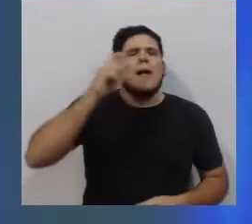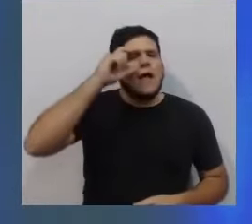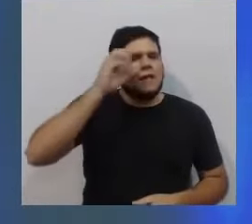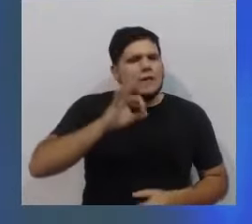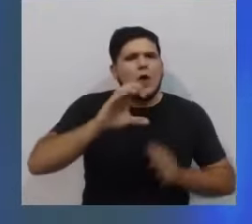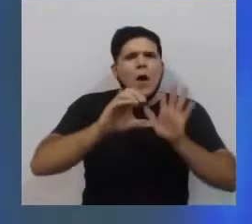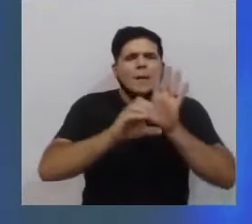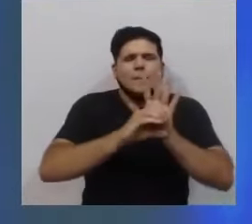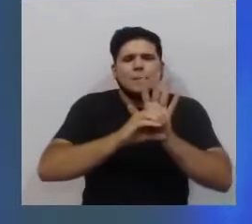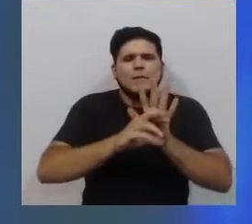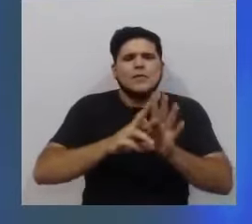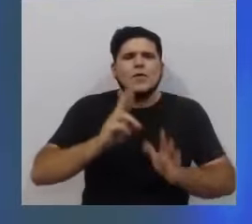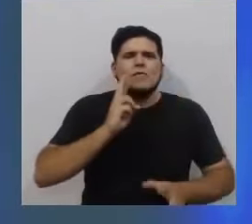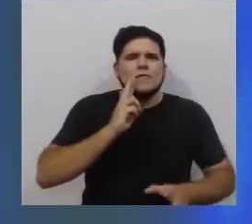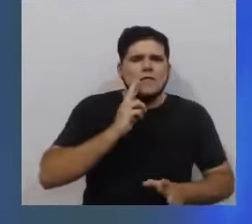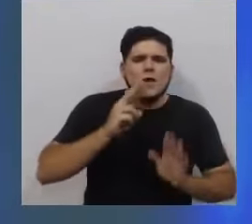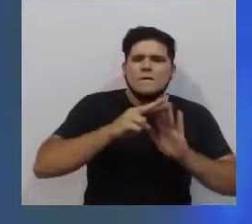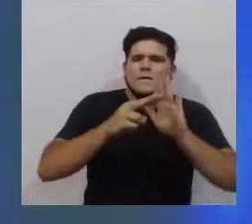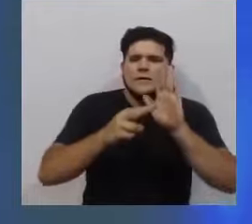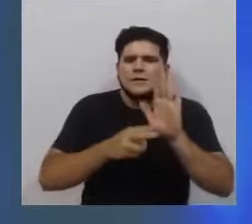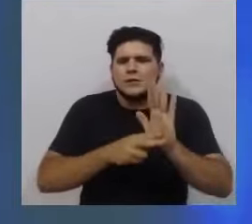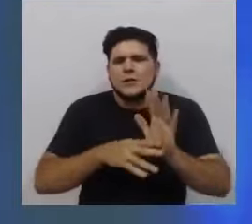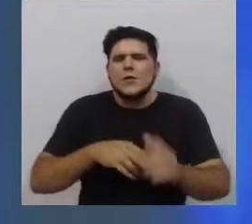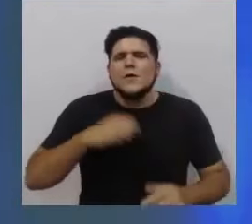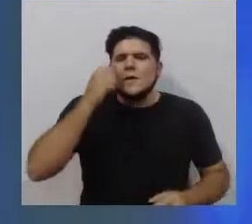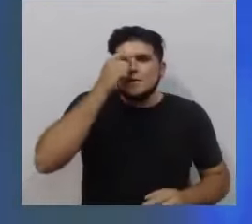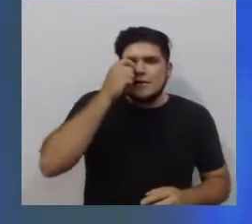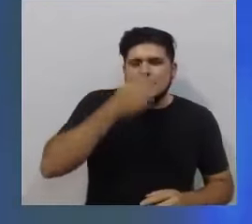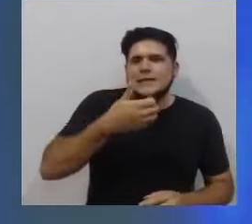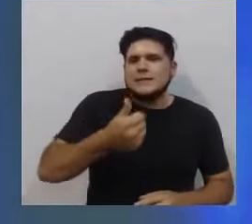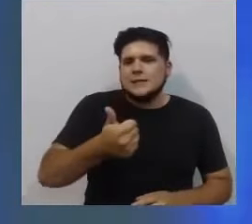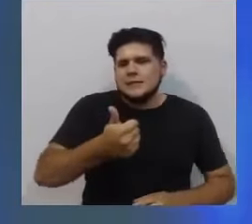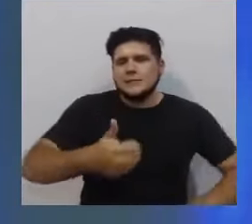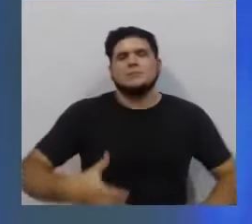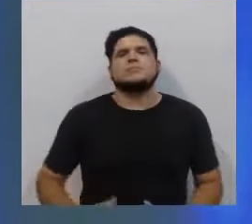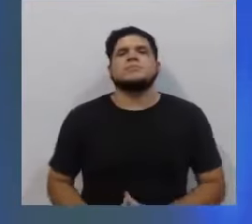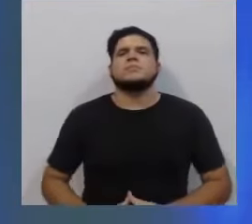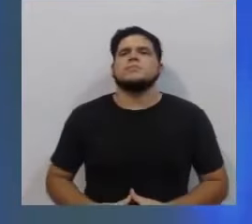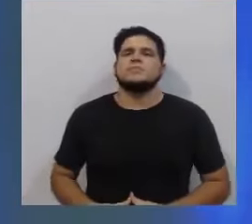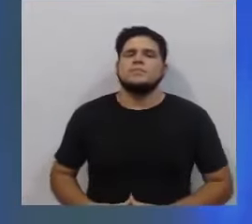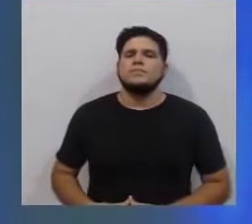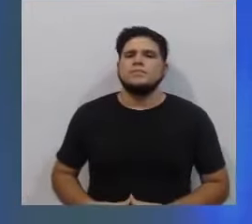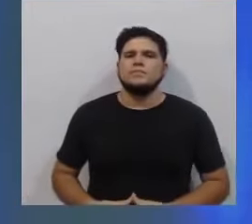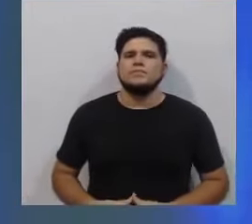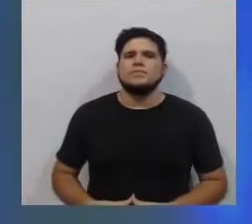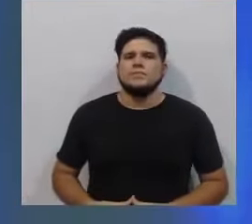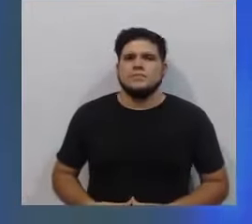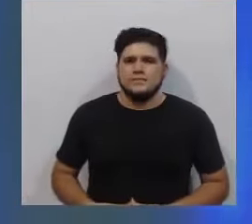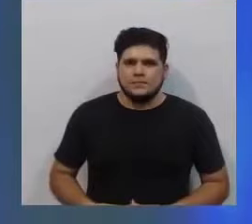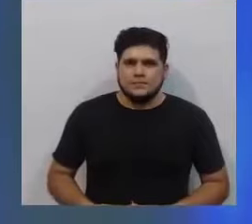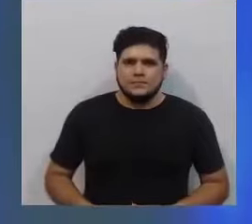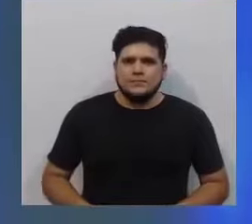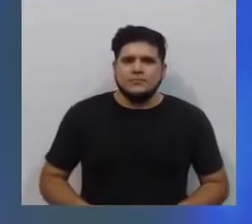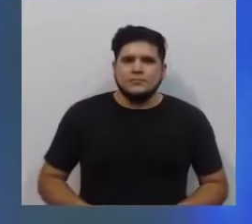mirando y soltando una palabra mostrando el nivel natural de las personas criaturas